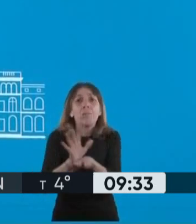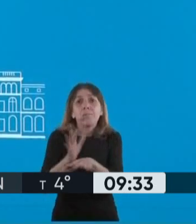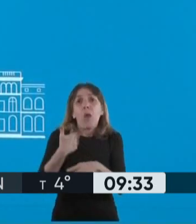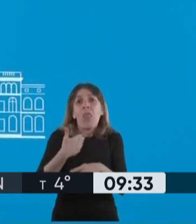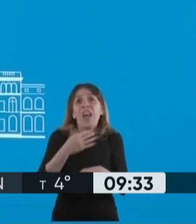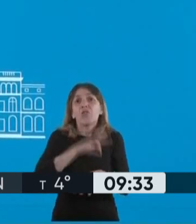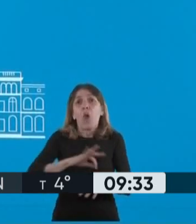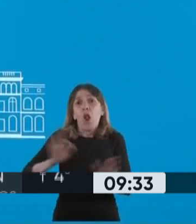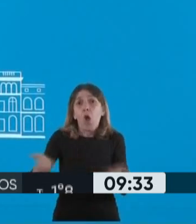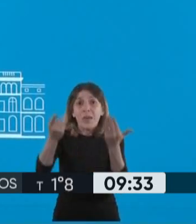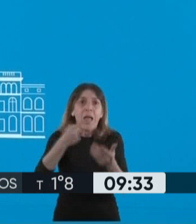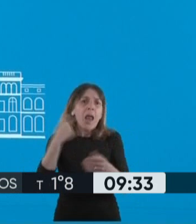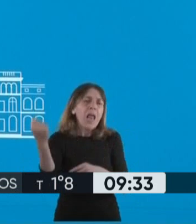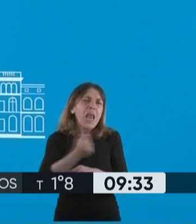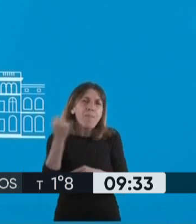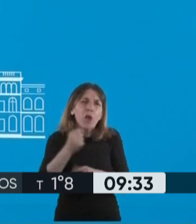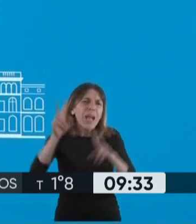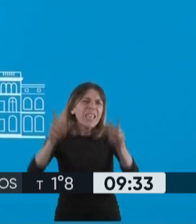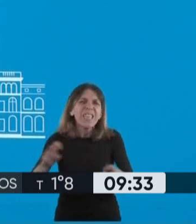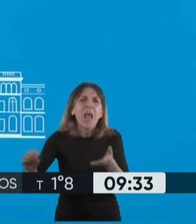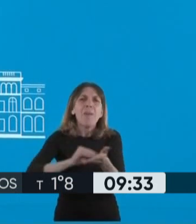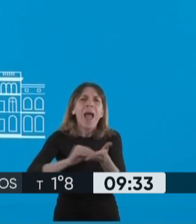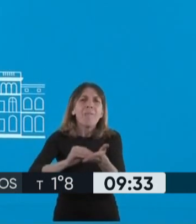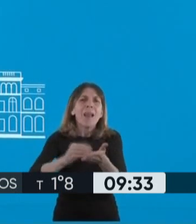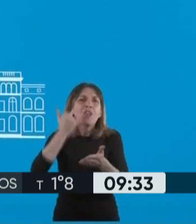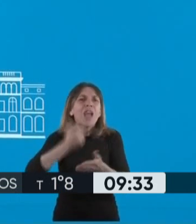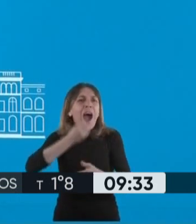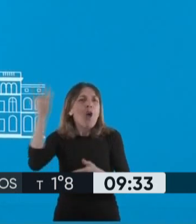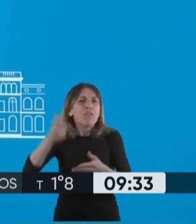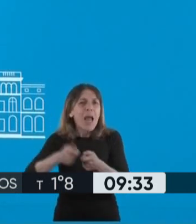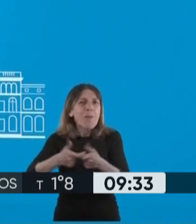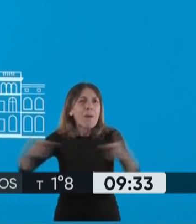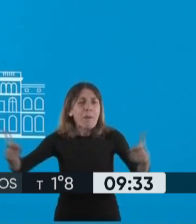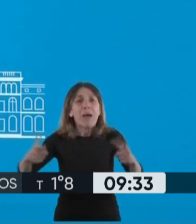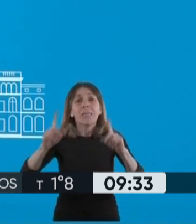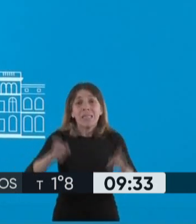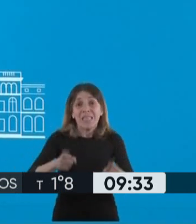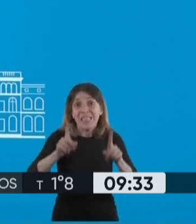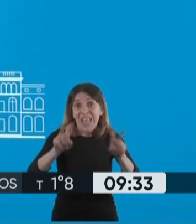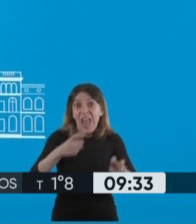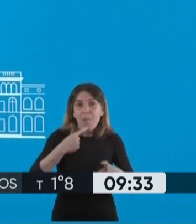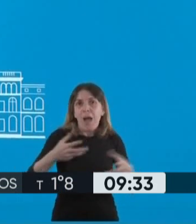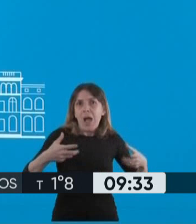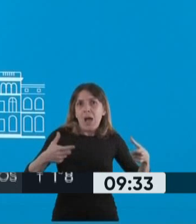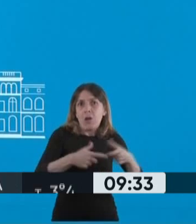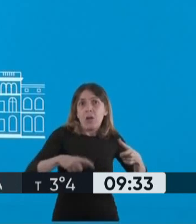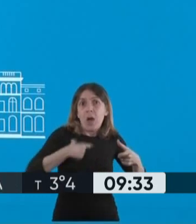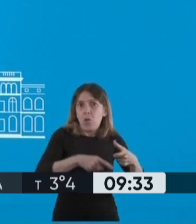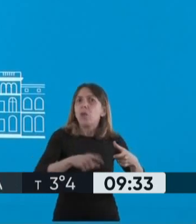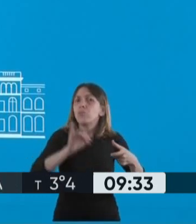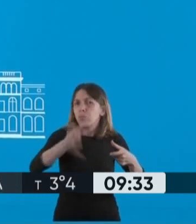es importantísimo el crecimiento del empleo registrado que se está dando en este momento. Las negociaciones paritarias son libres, las está